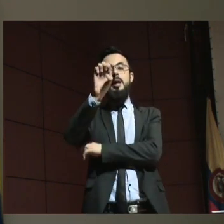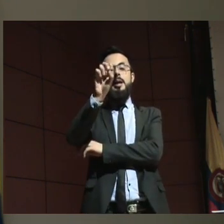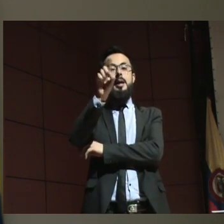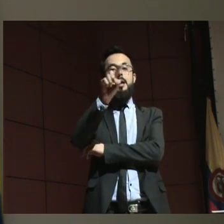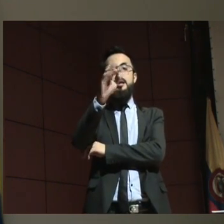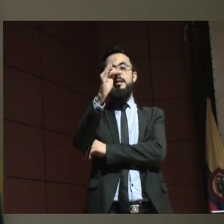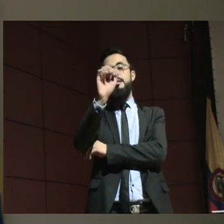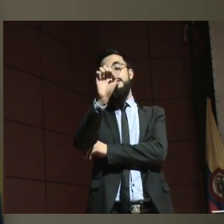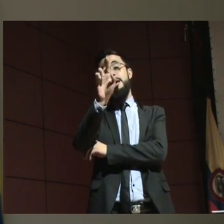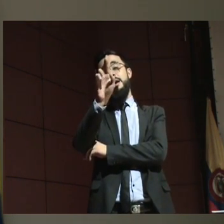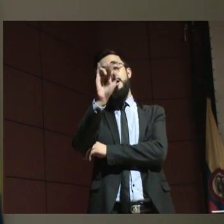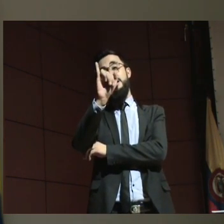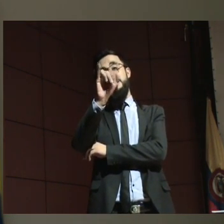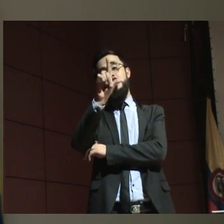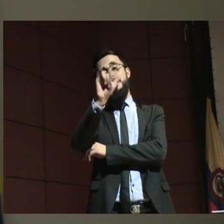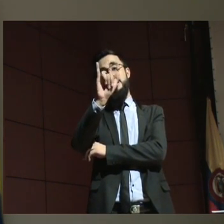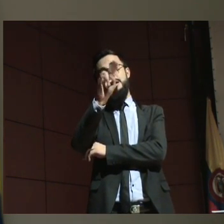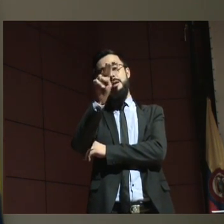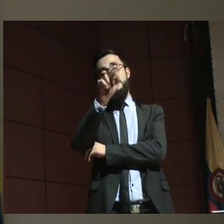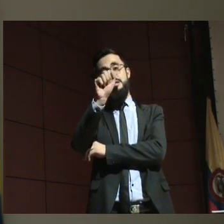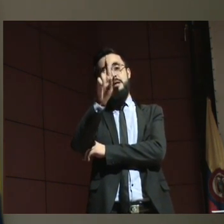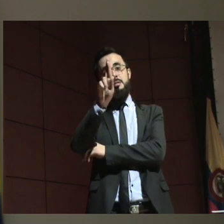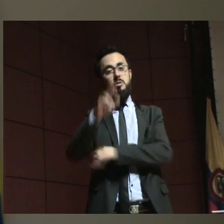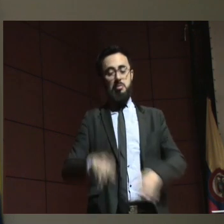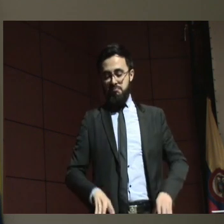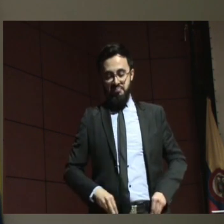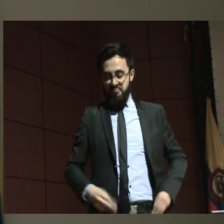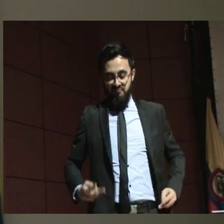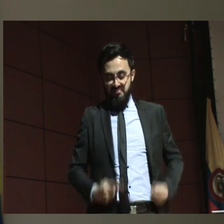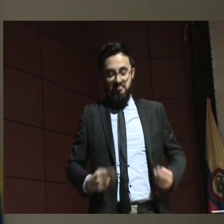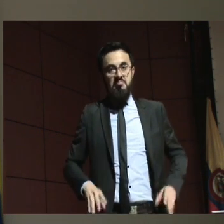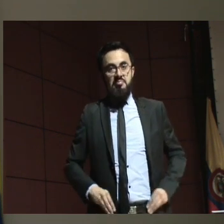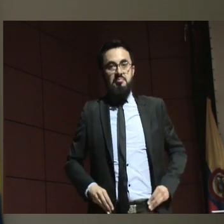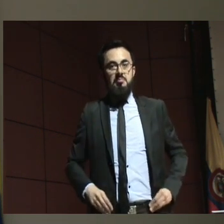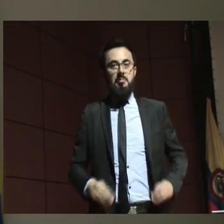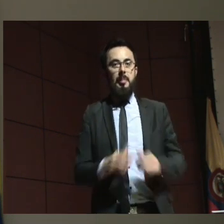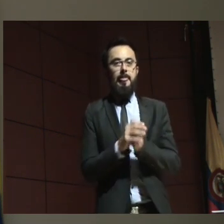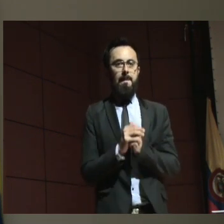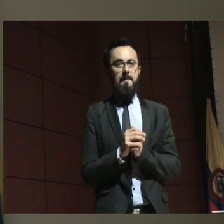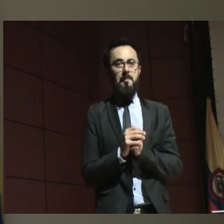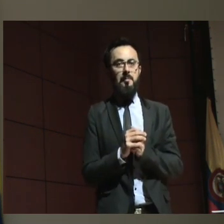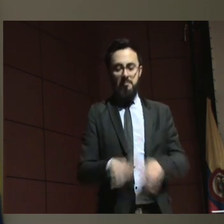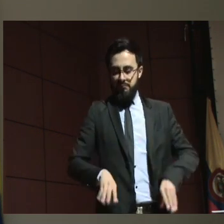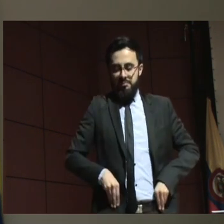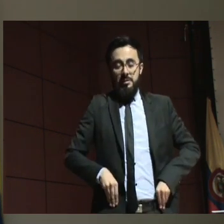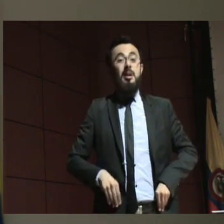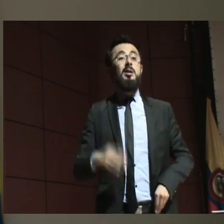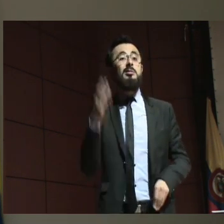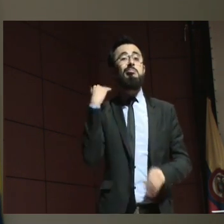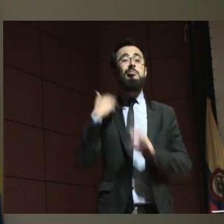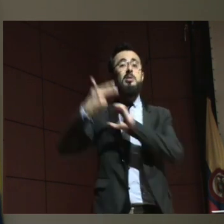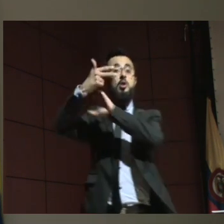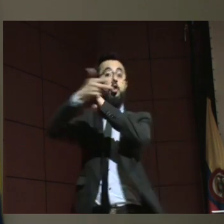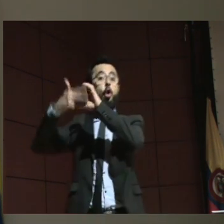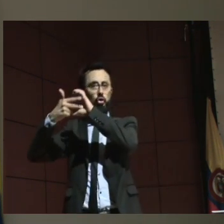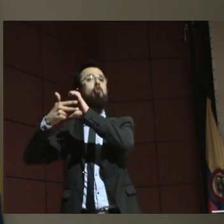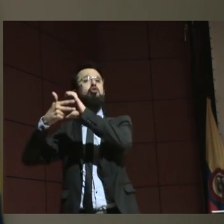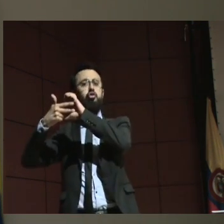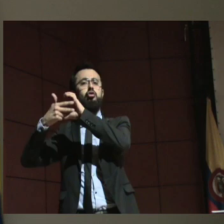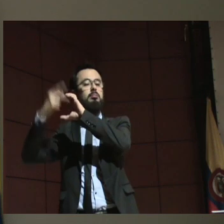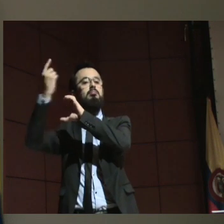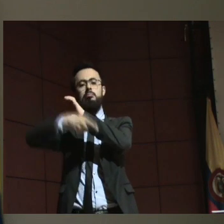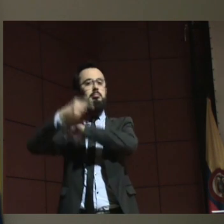porque hay un artículo de la ley 1412, y lastimosamente digo hay, porque la Corte lo declaró exequible, que